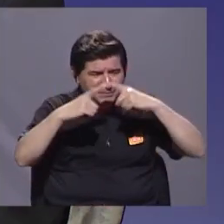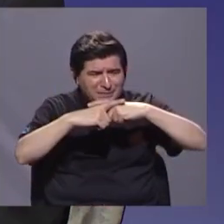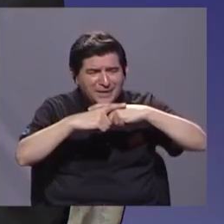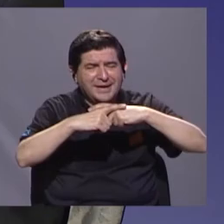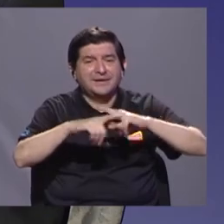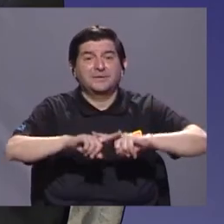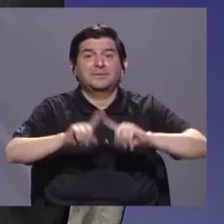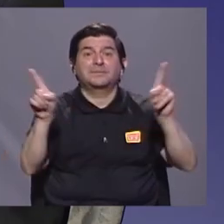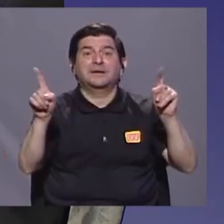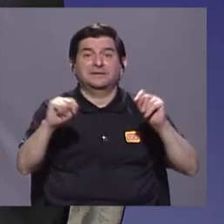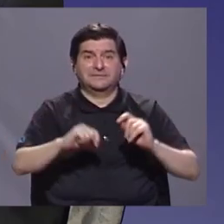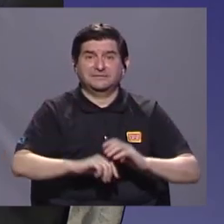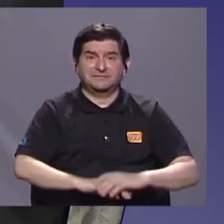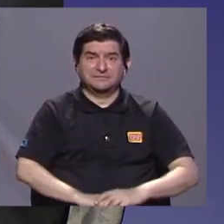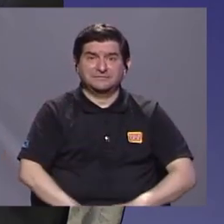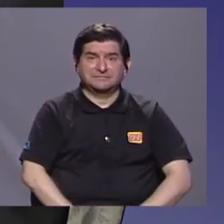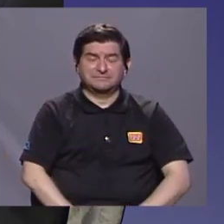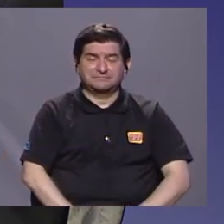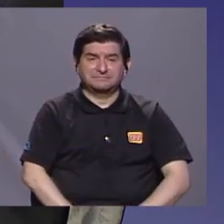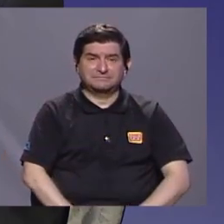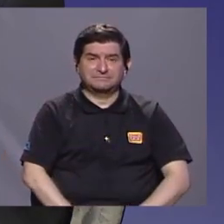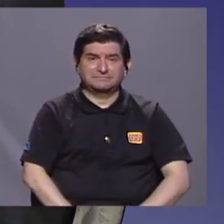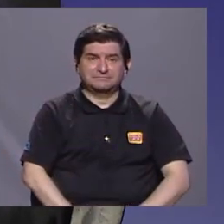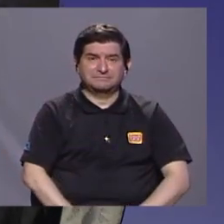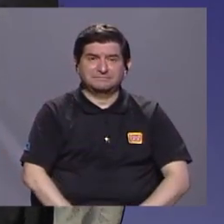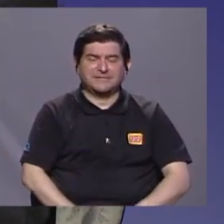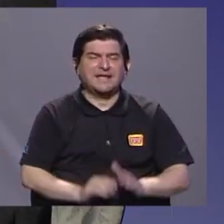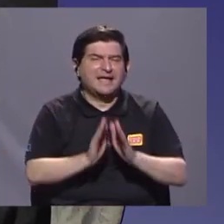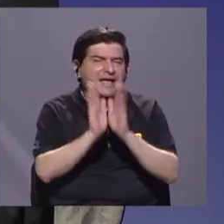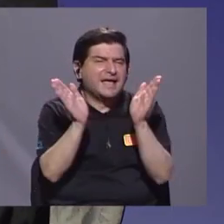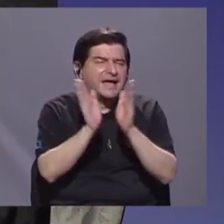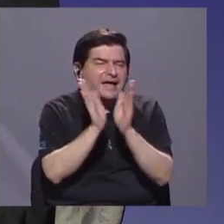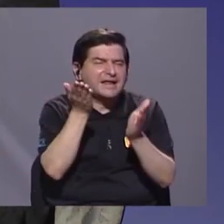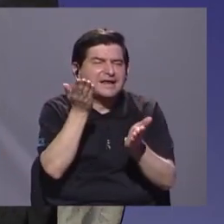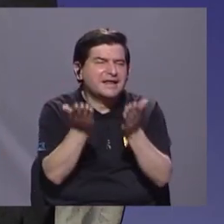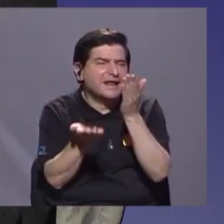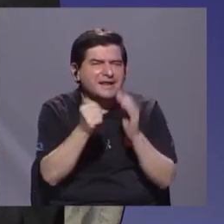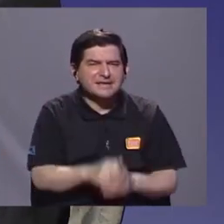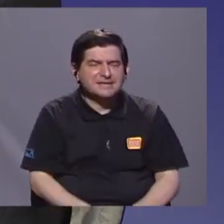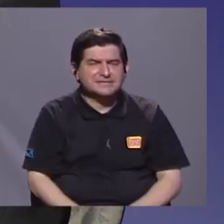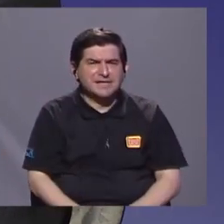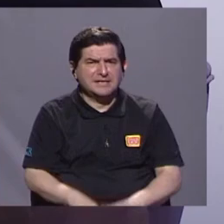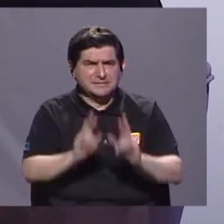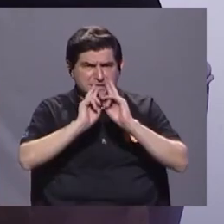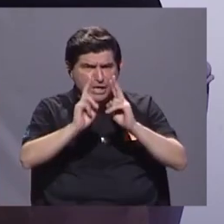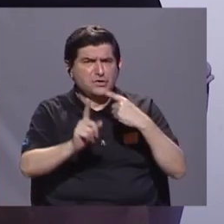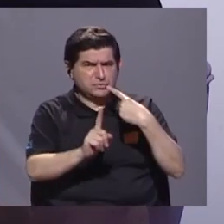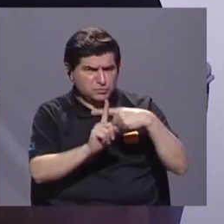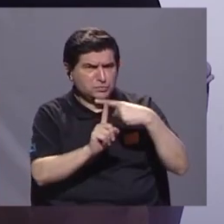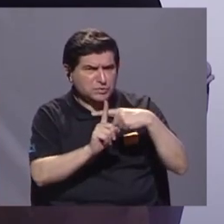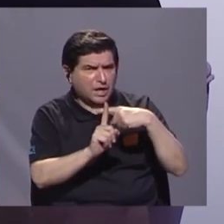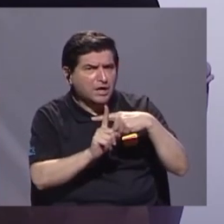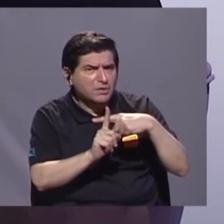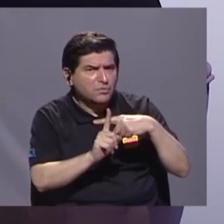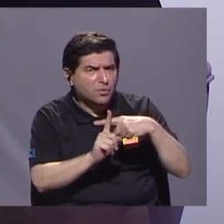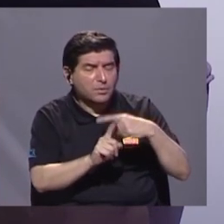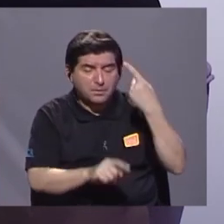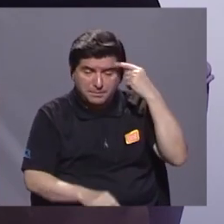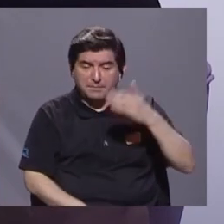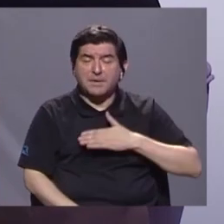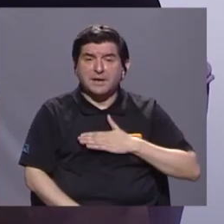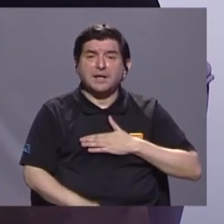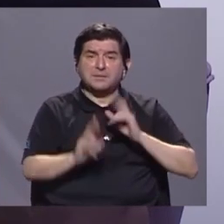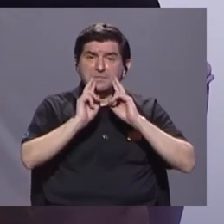pero sin embargo en términos generales el balance es muy positivo el